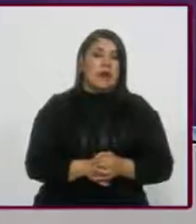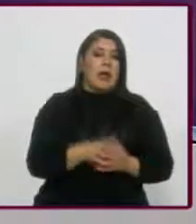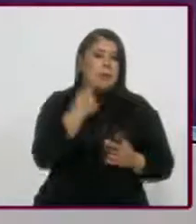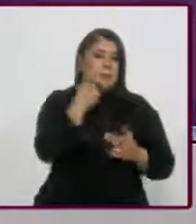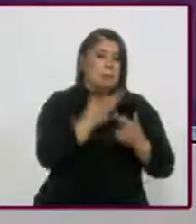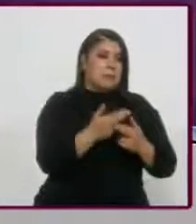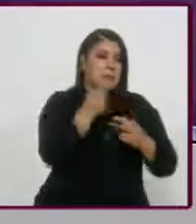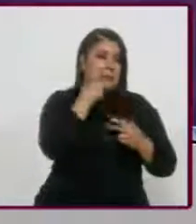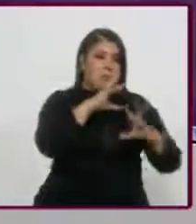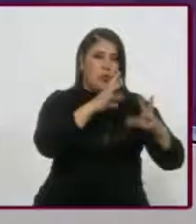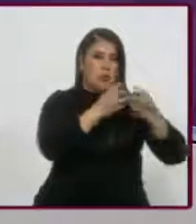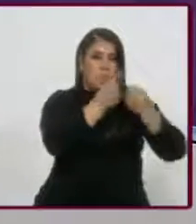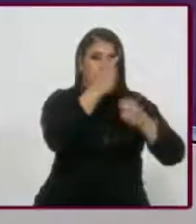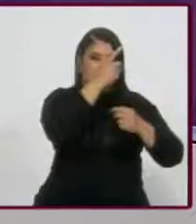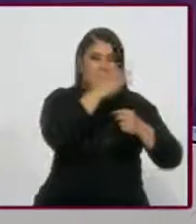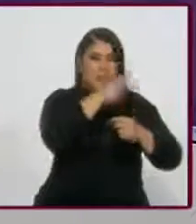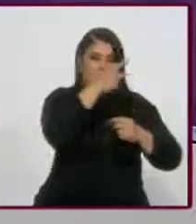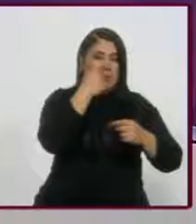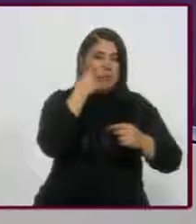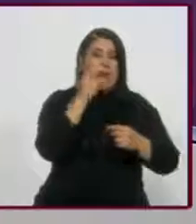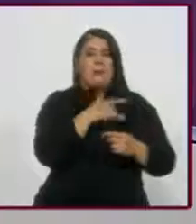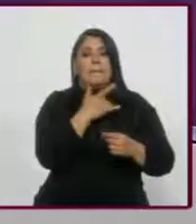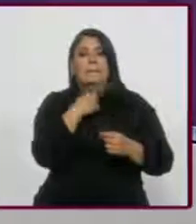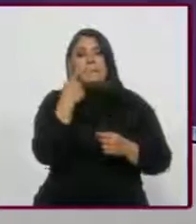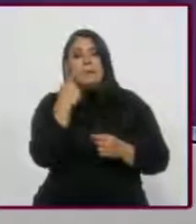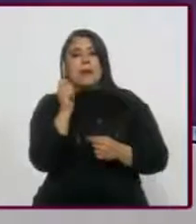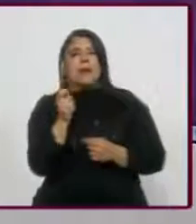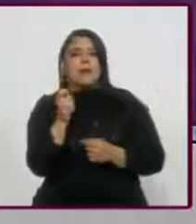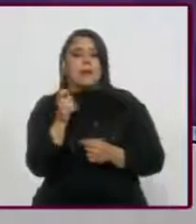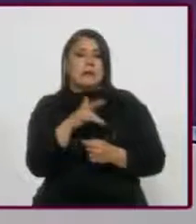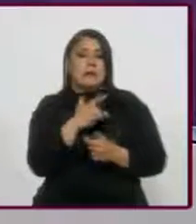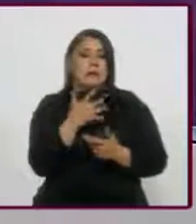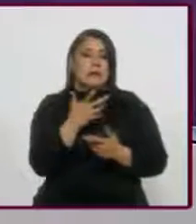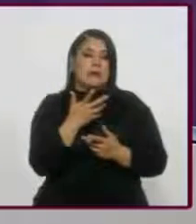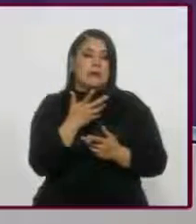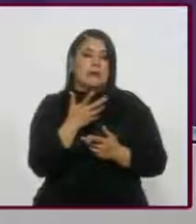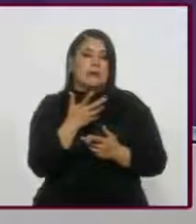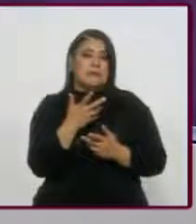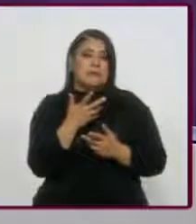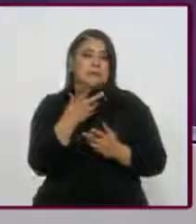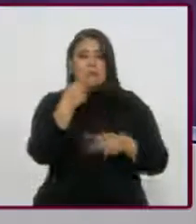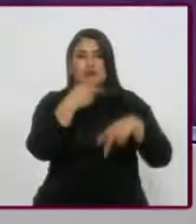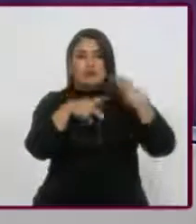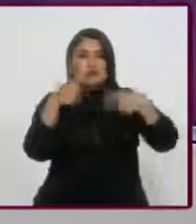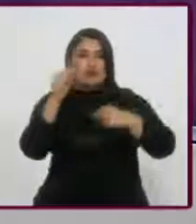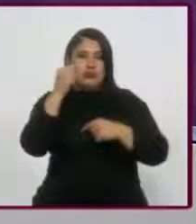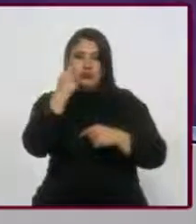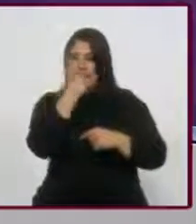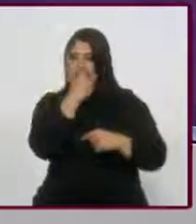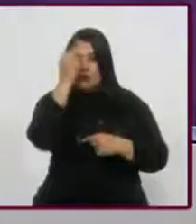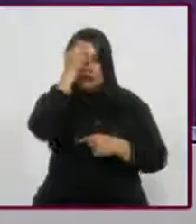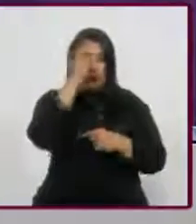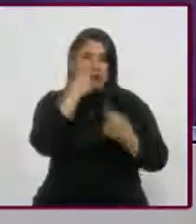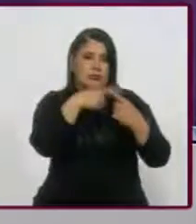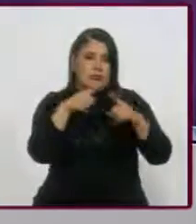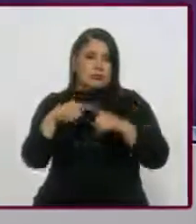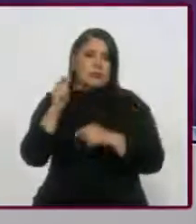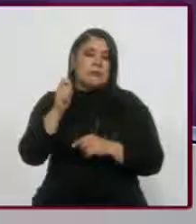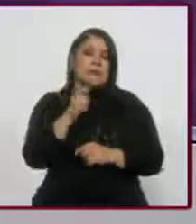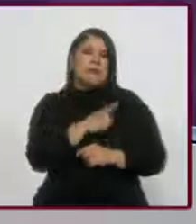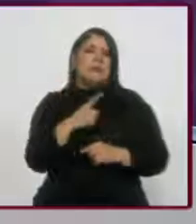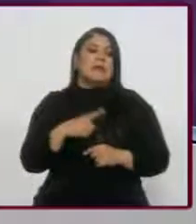consenso. Entonces, en la condición en la que están, podría variar un poquito la opinión de la gente, quien debería